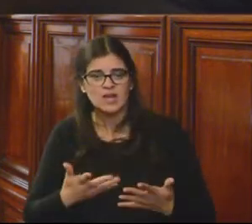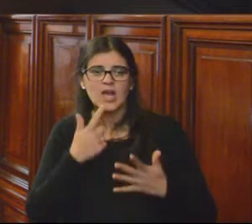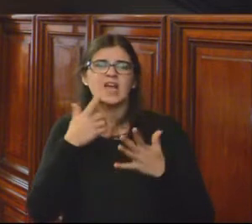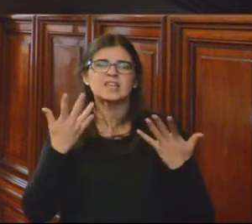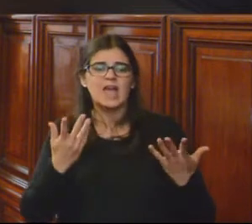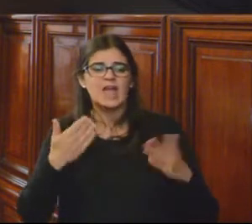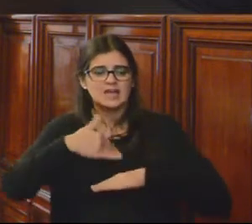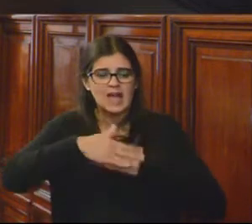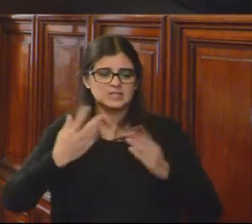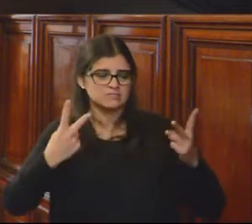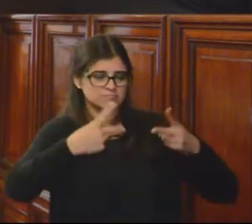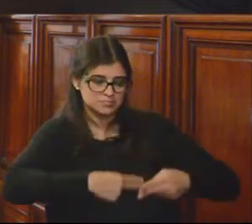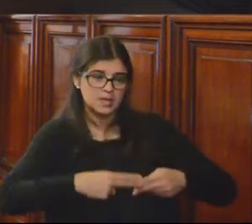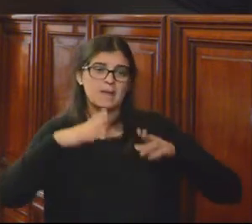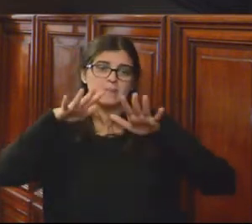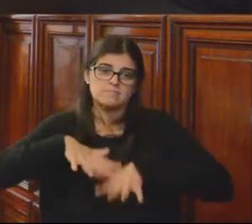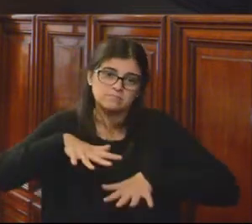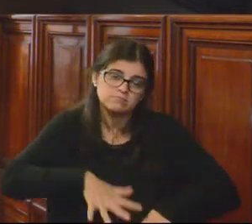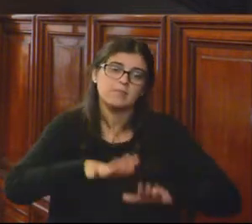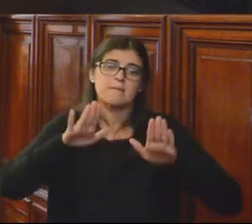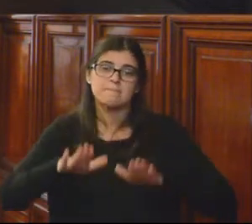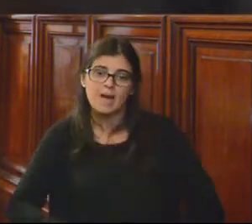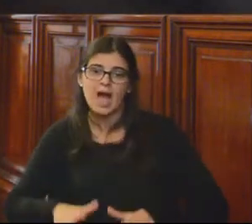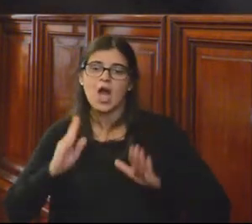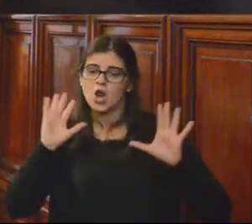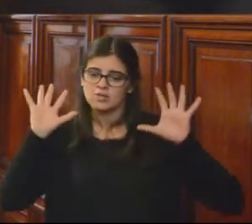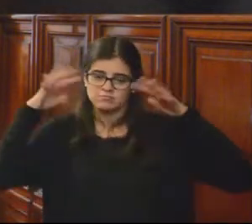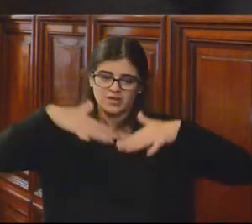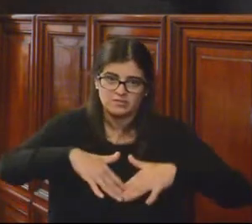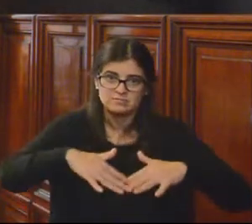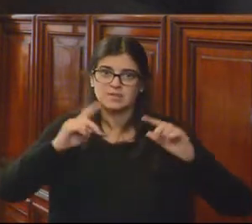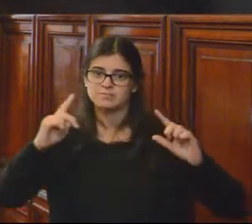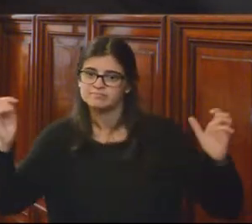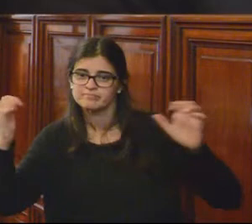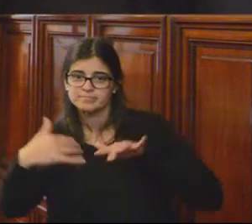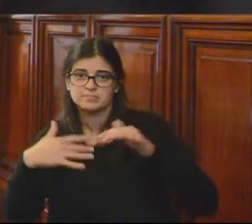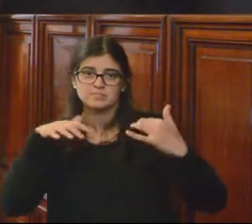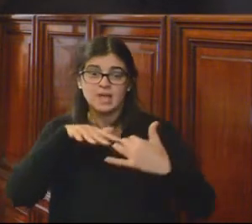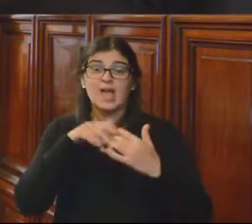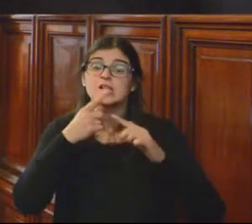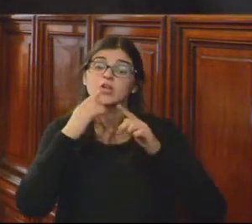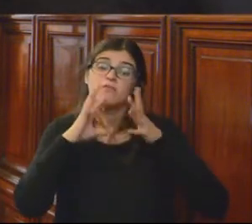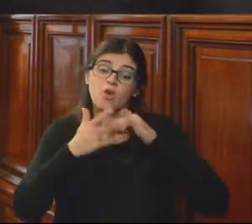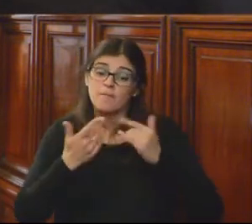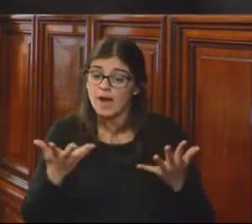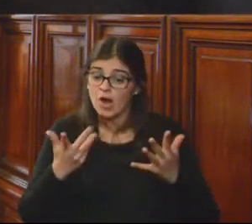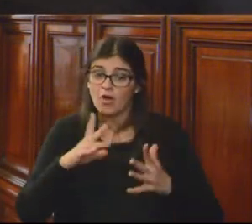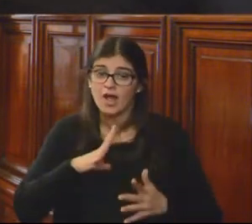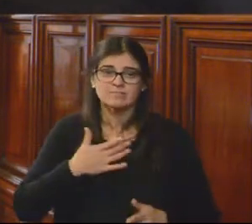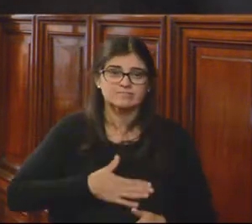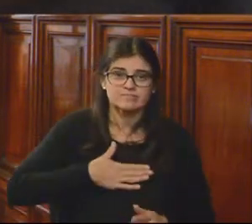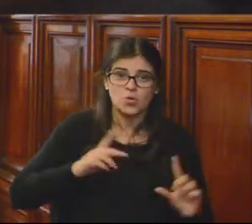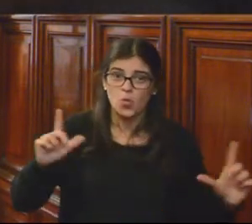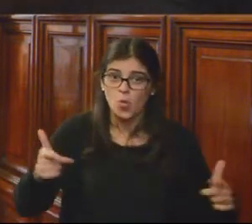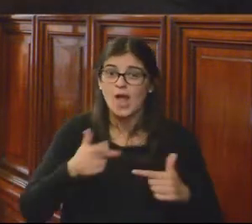de calles, marchas, paros, huelgas y concentraciones. Frente a ese descontento popular que existe actualmente en el país, la respuesta